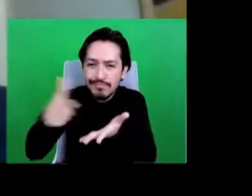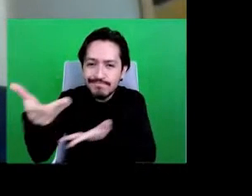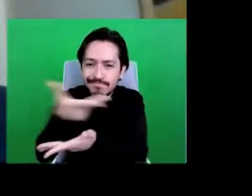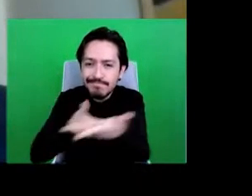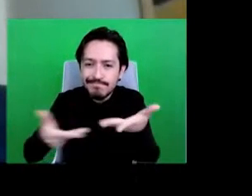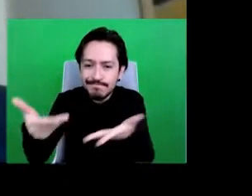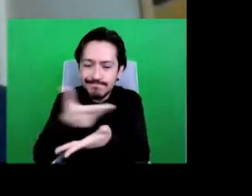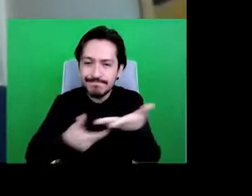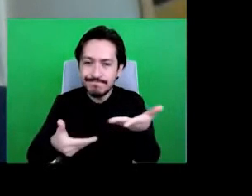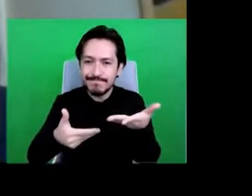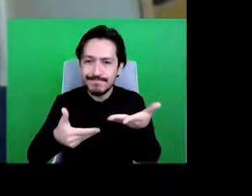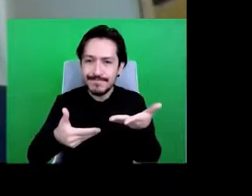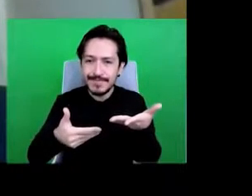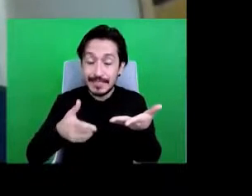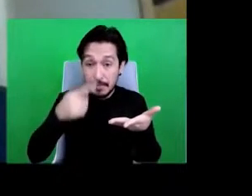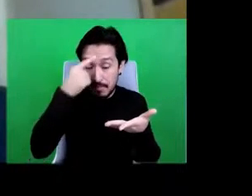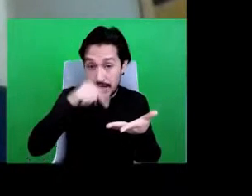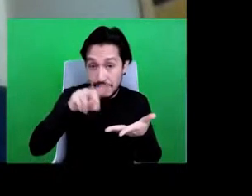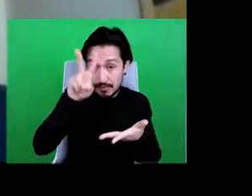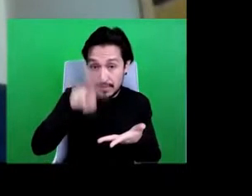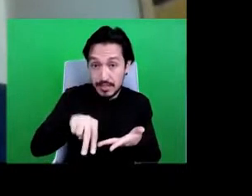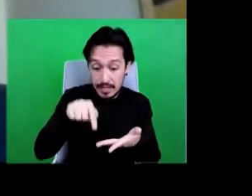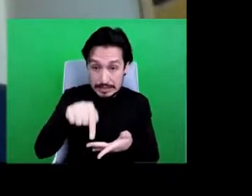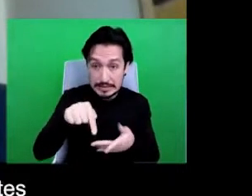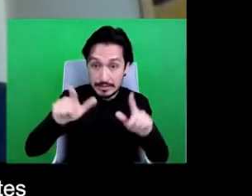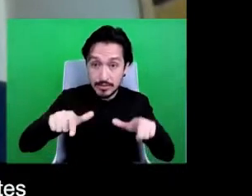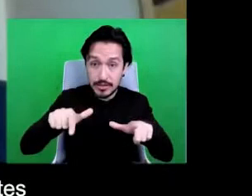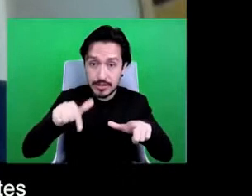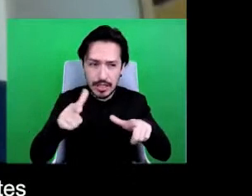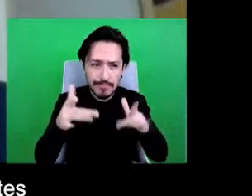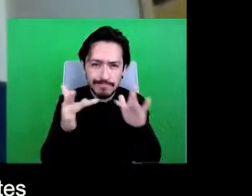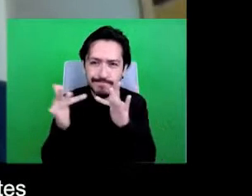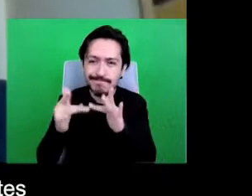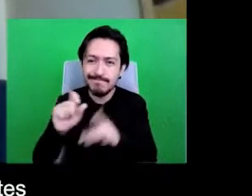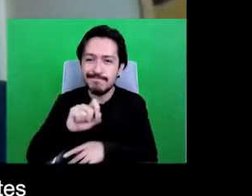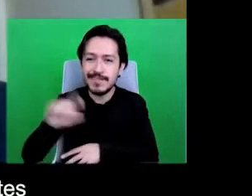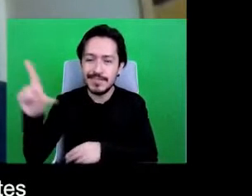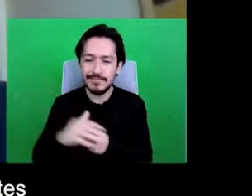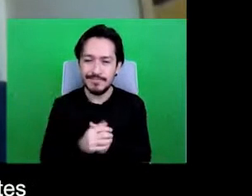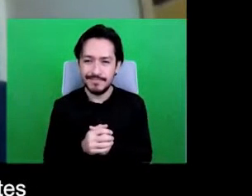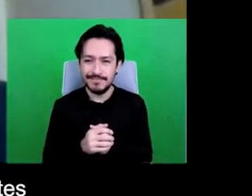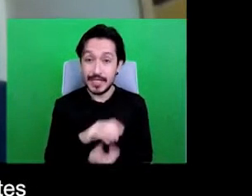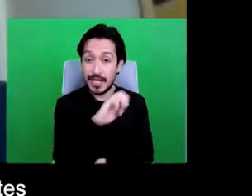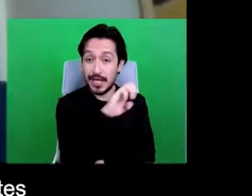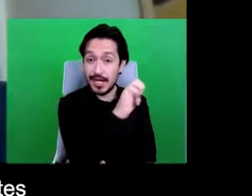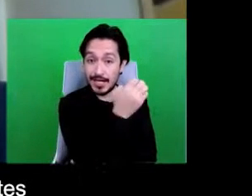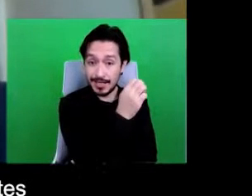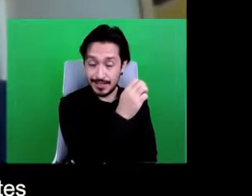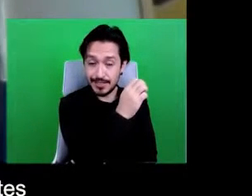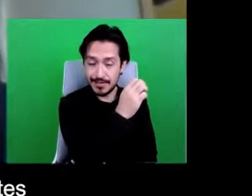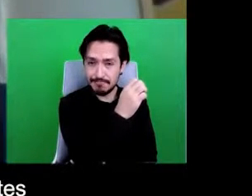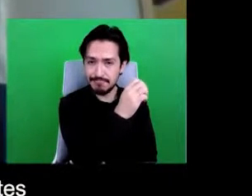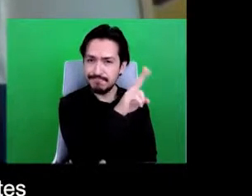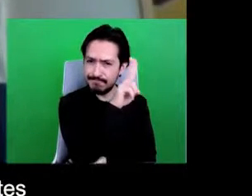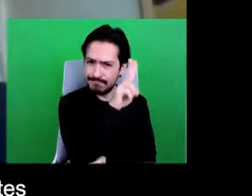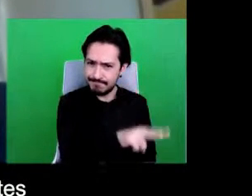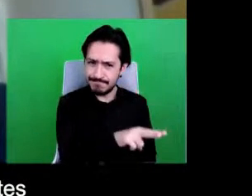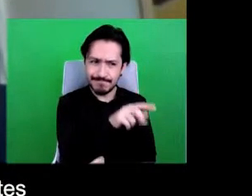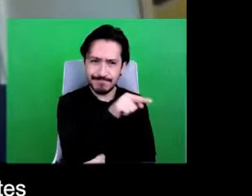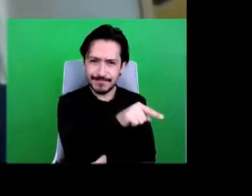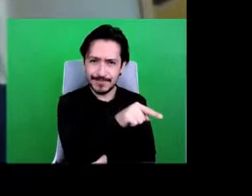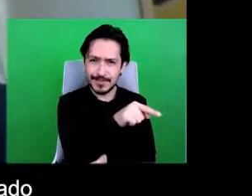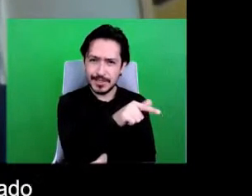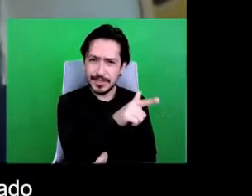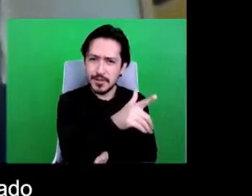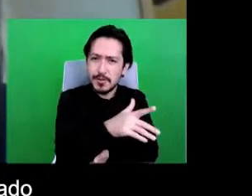a la vez que robusta, incluyente y profesional. Desde enero, ha sido la voz de los participantes la voz cantante del